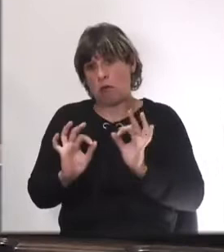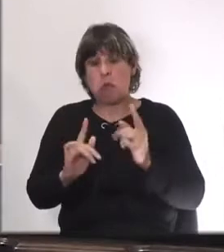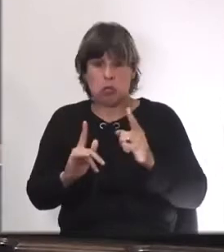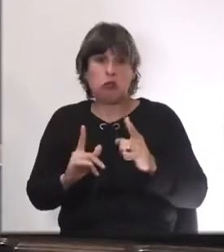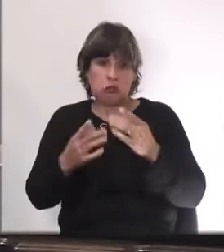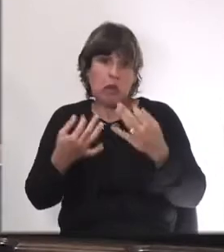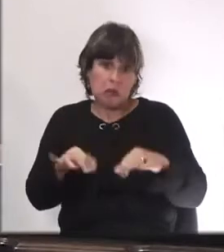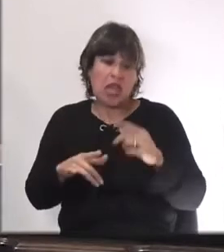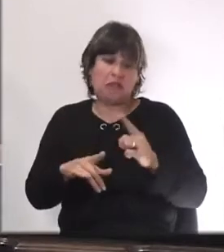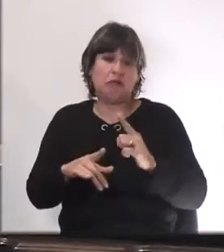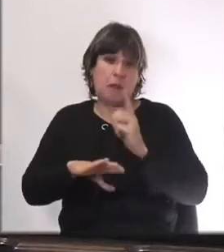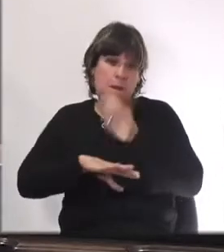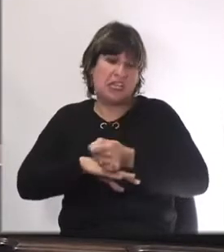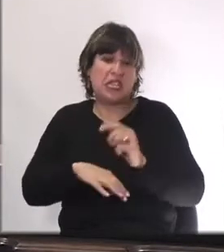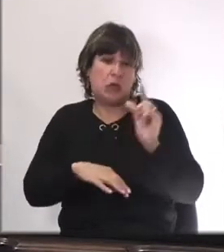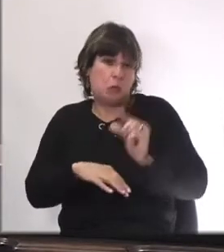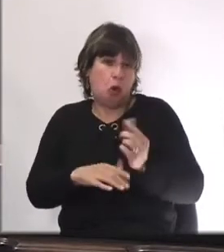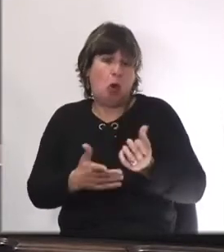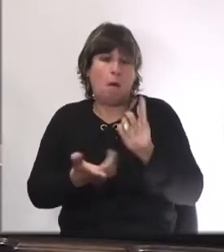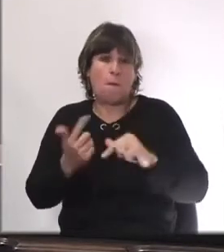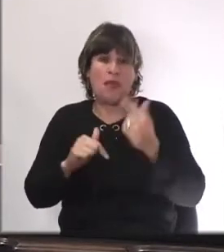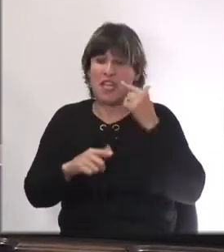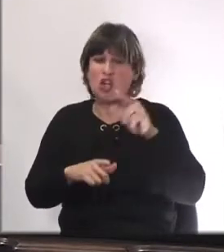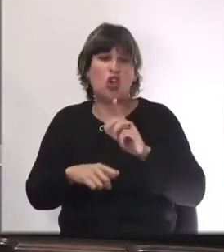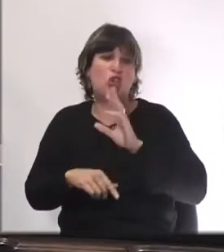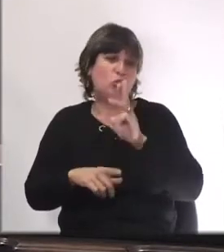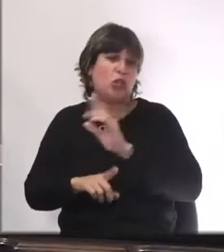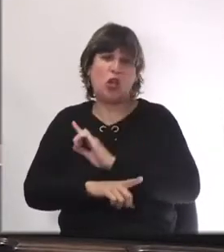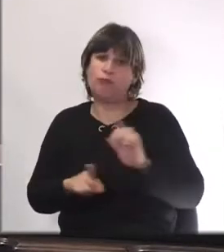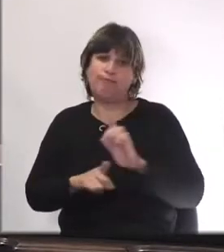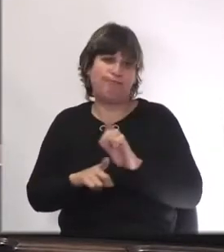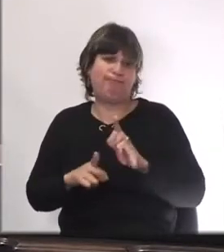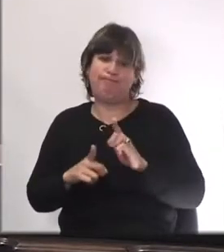Pero el problema es que los resultados no fueron buenos.